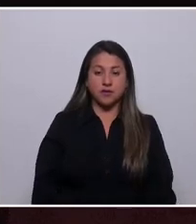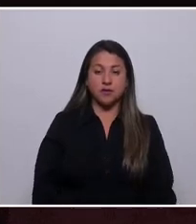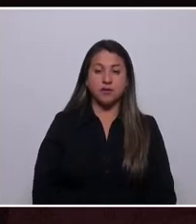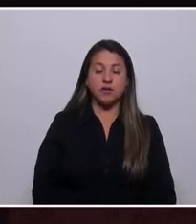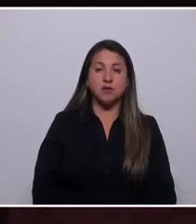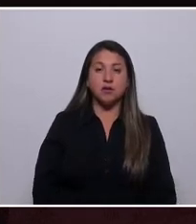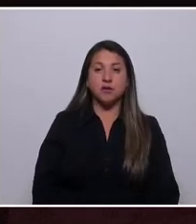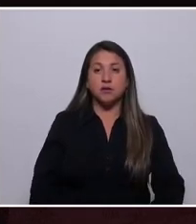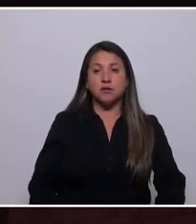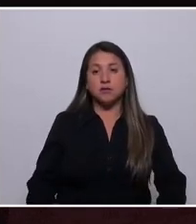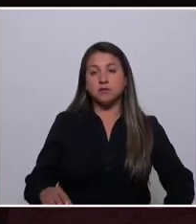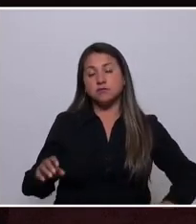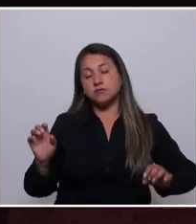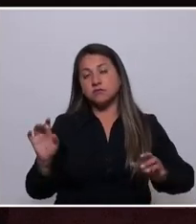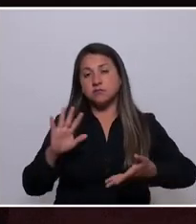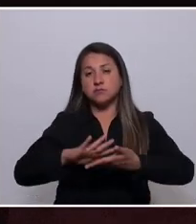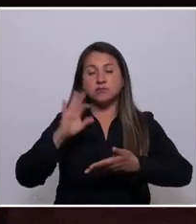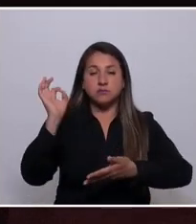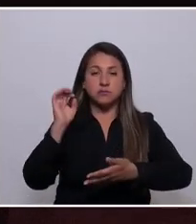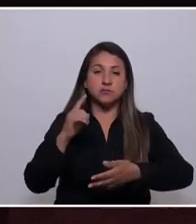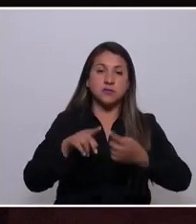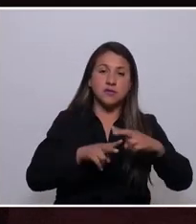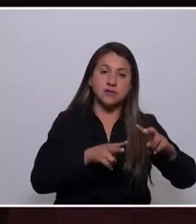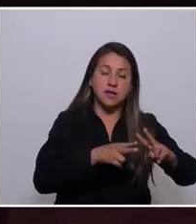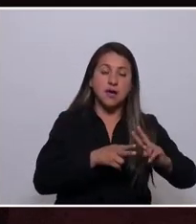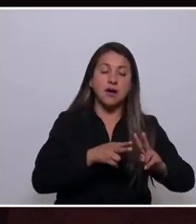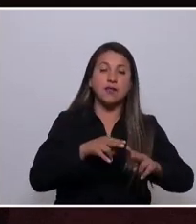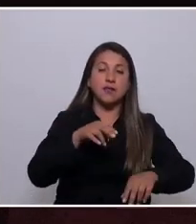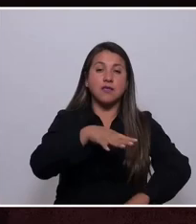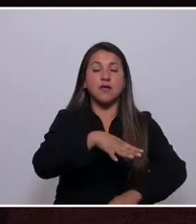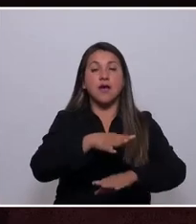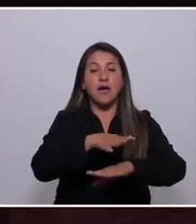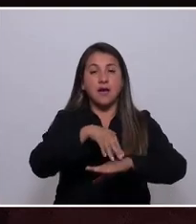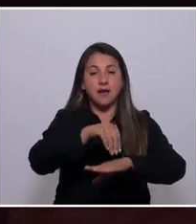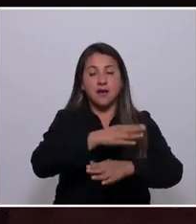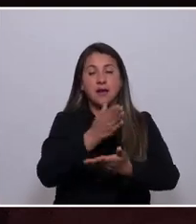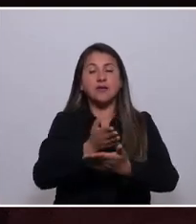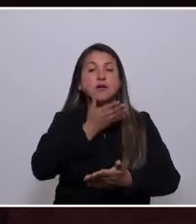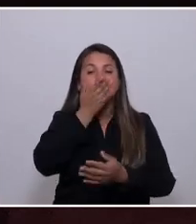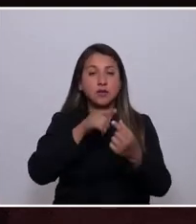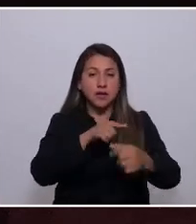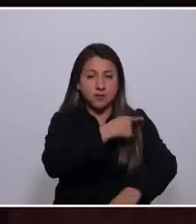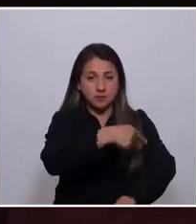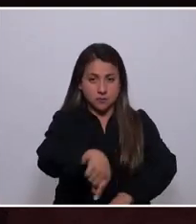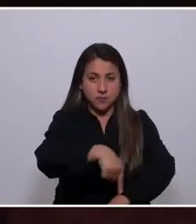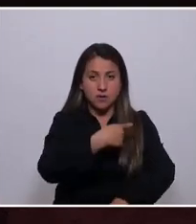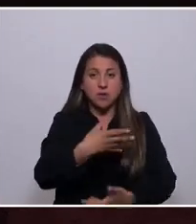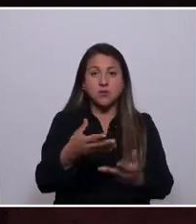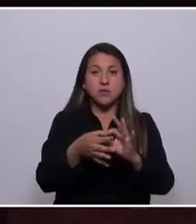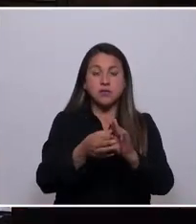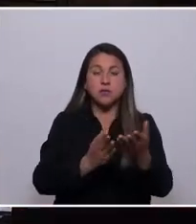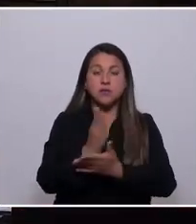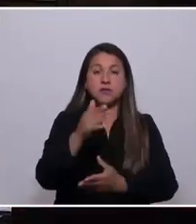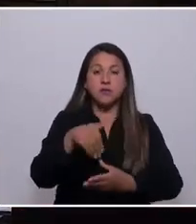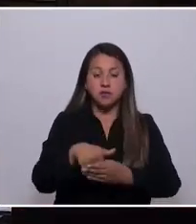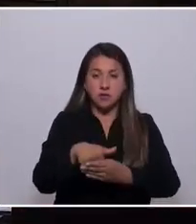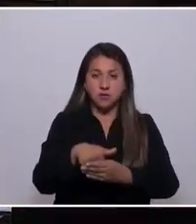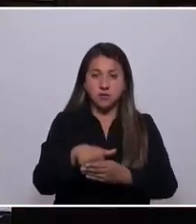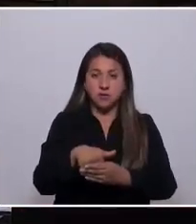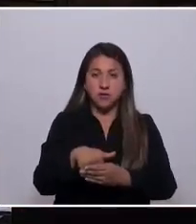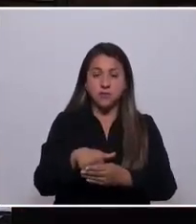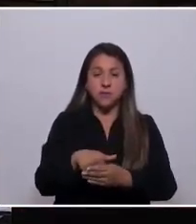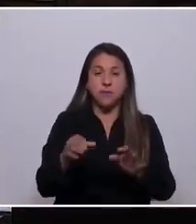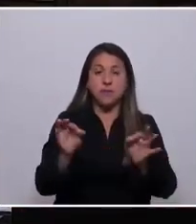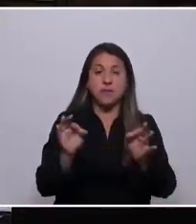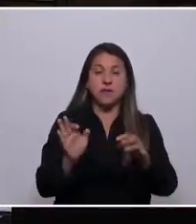la opinión desde Arica a Punta Arenas. Muchas gracias. Muchas gracias. Se pone en votación la